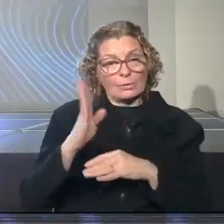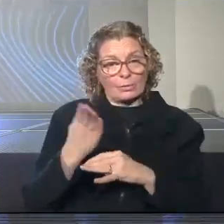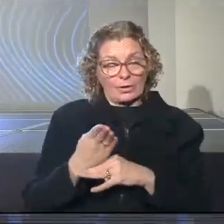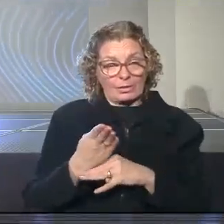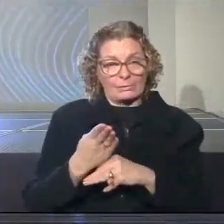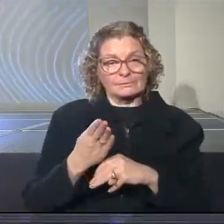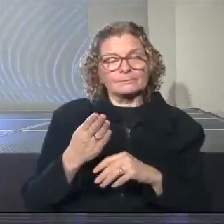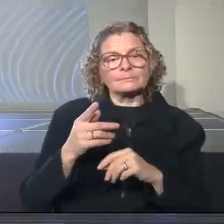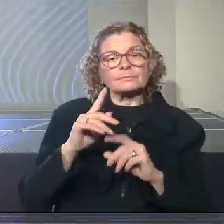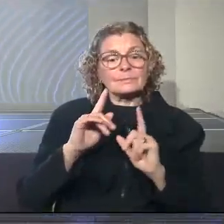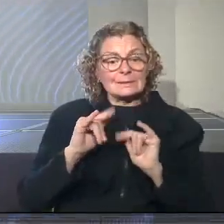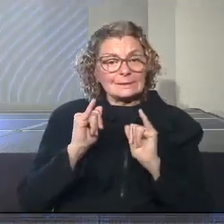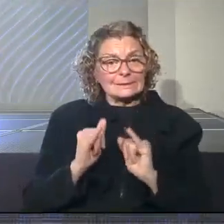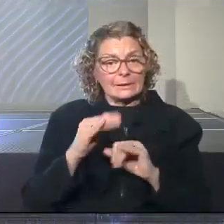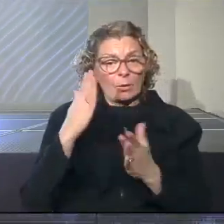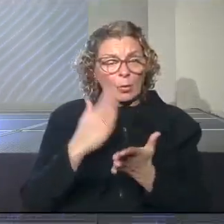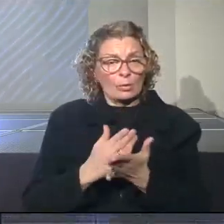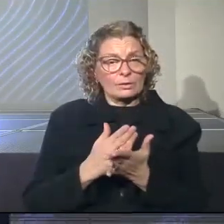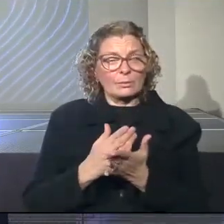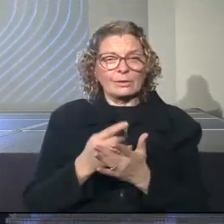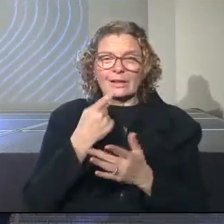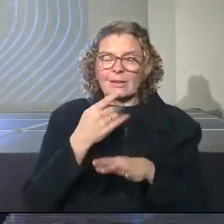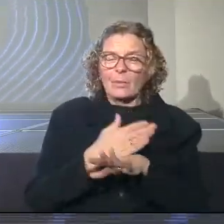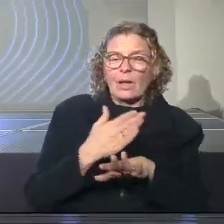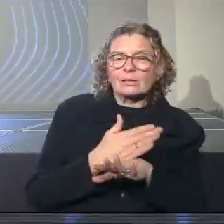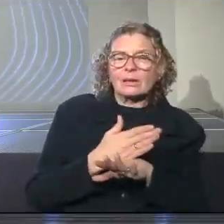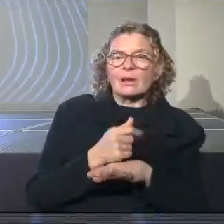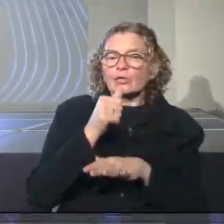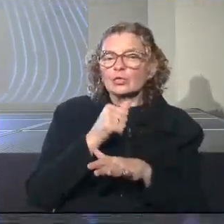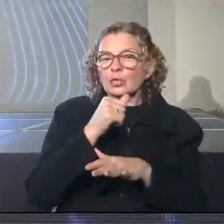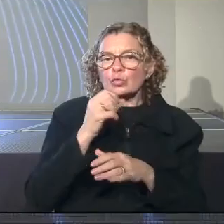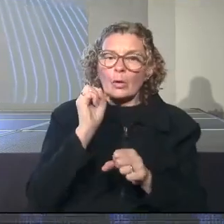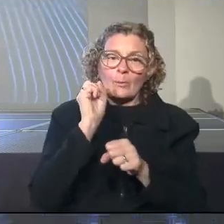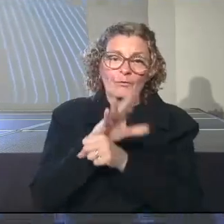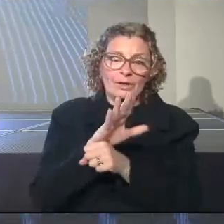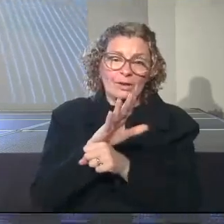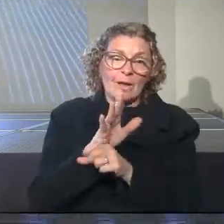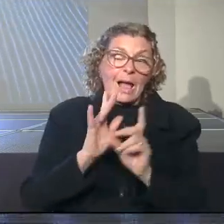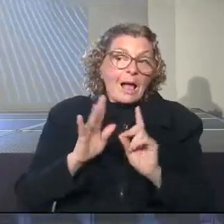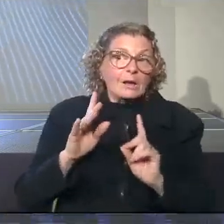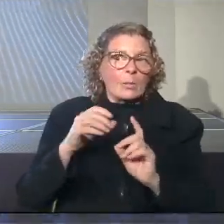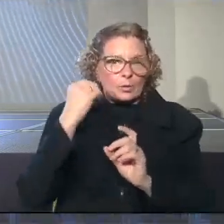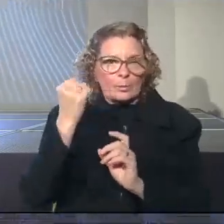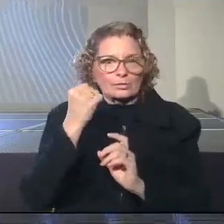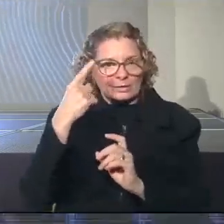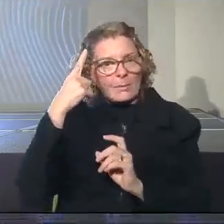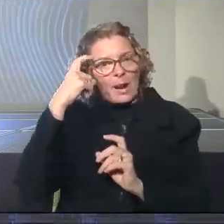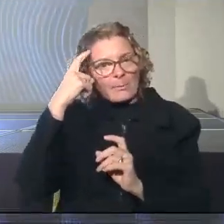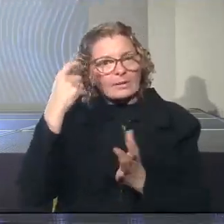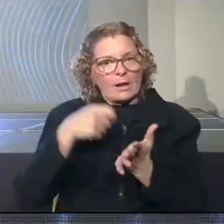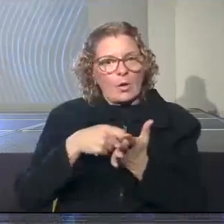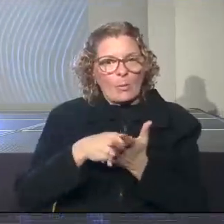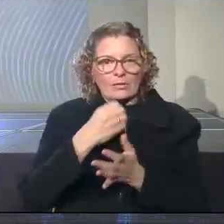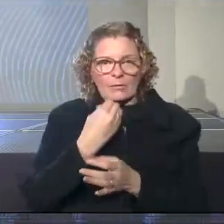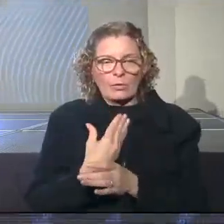4%. Y, por último, decíamos antes que la solución de envíos es algo muy sensible para que la experiencia de compra sea